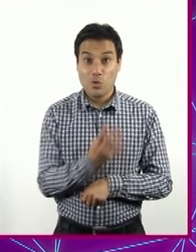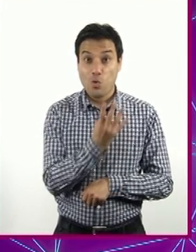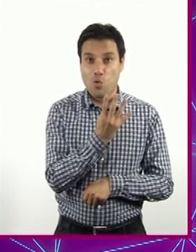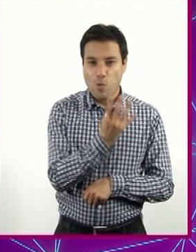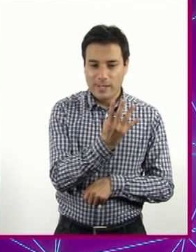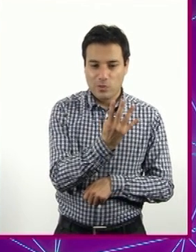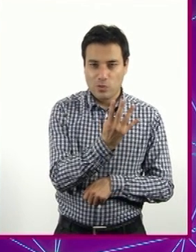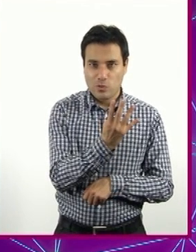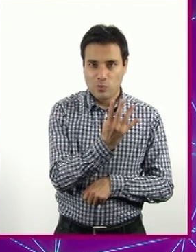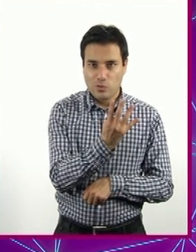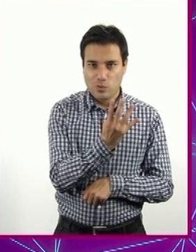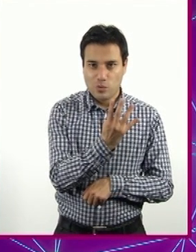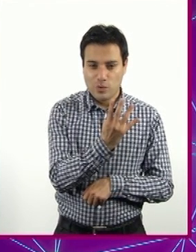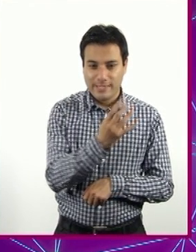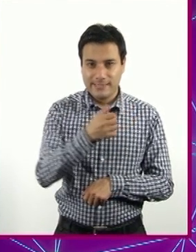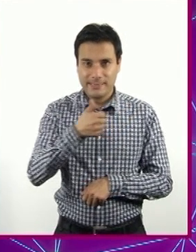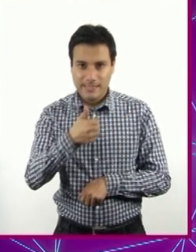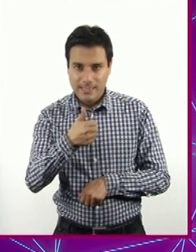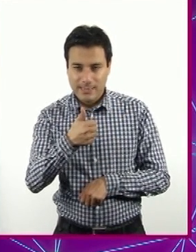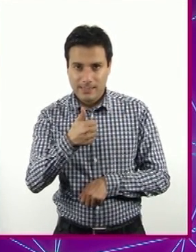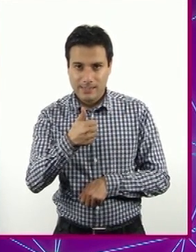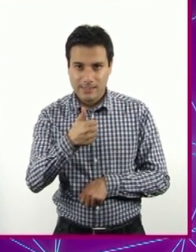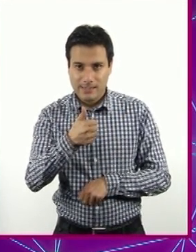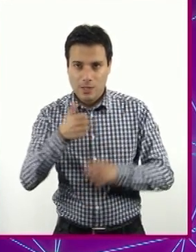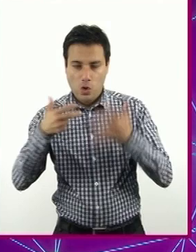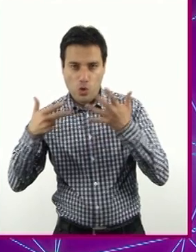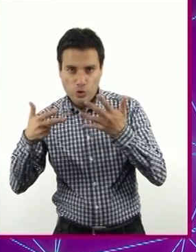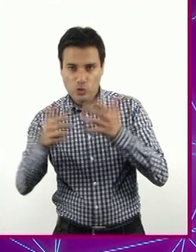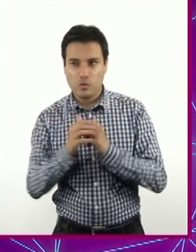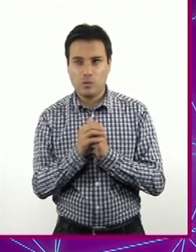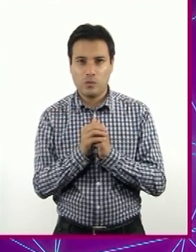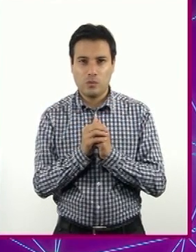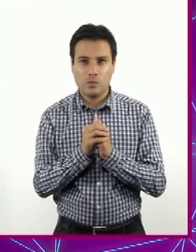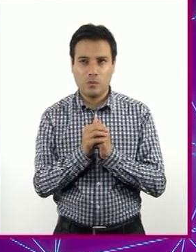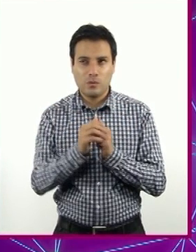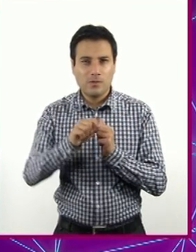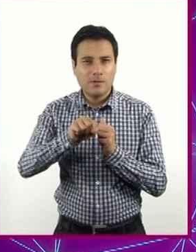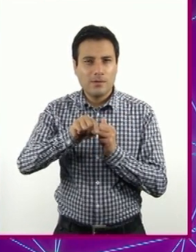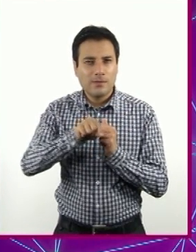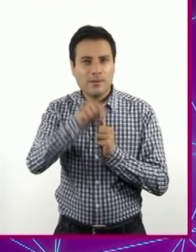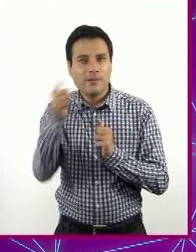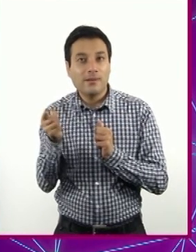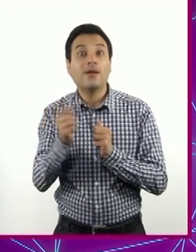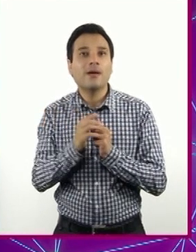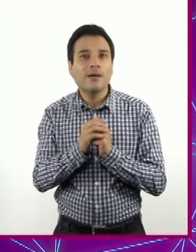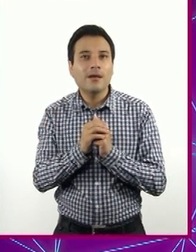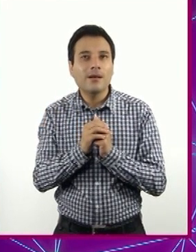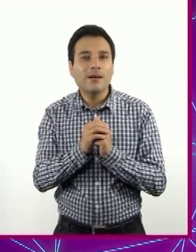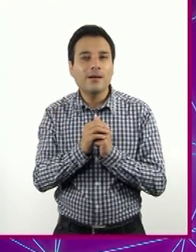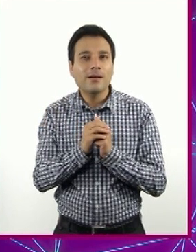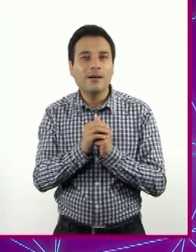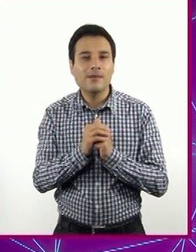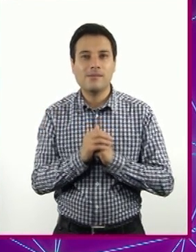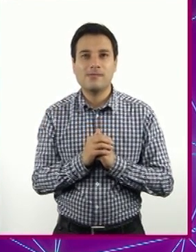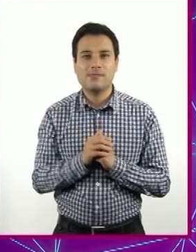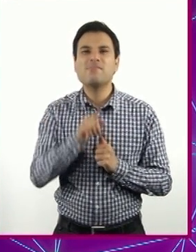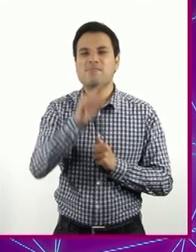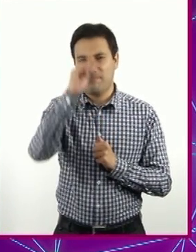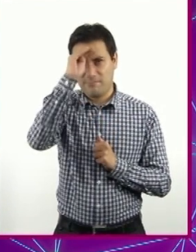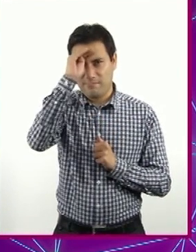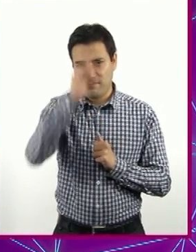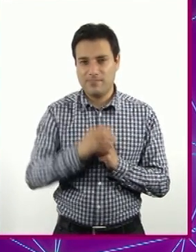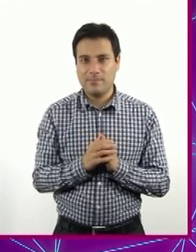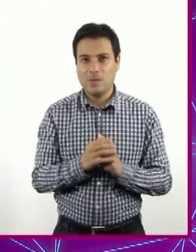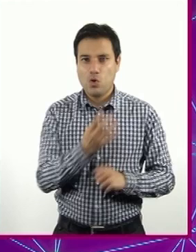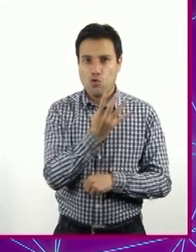4, 6, 8. ¿Cuál es la diferencia de esos términos? Del 4